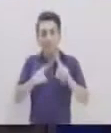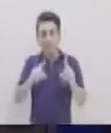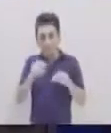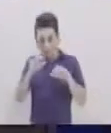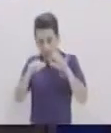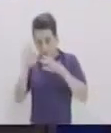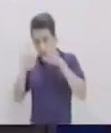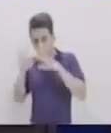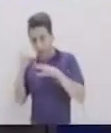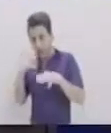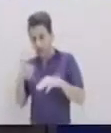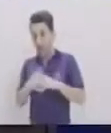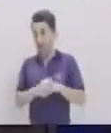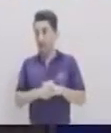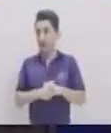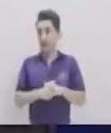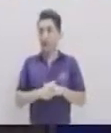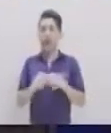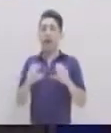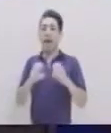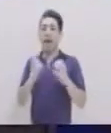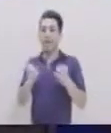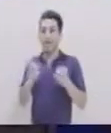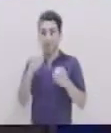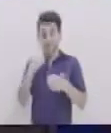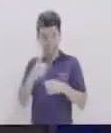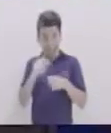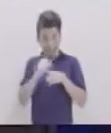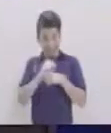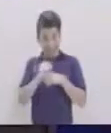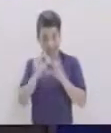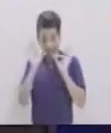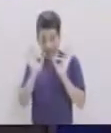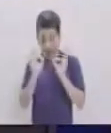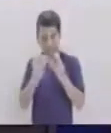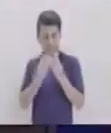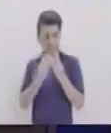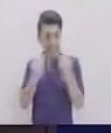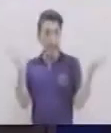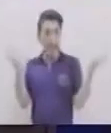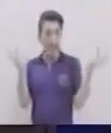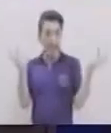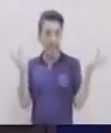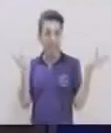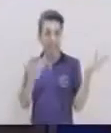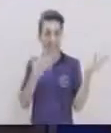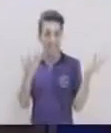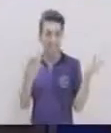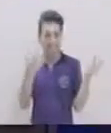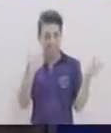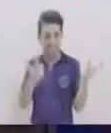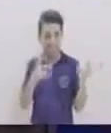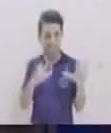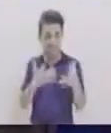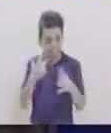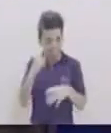tonalidades con las que vamos a ir pintando. Entonces vamos a realizar un ejercicio sencillo, un dibujo práctico